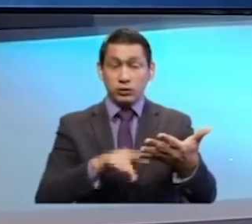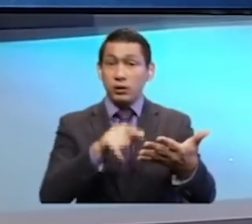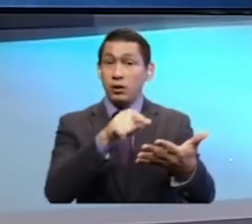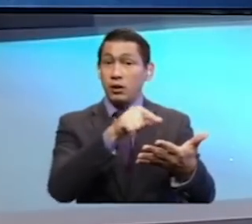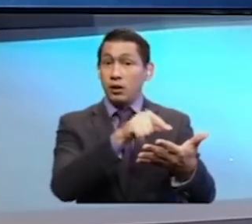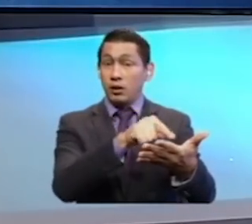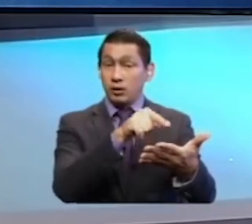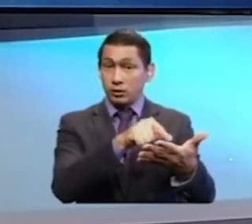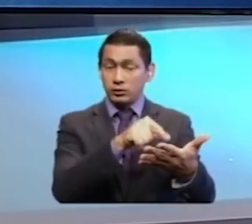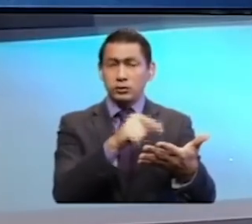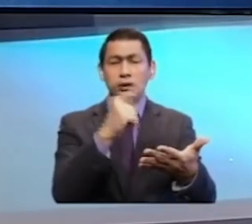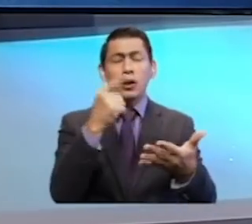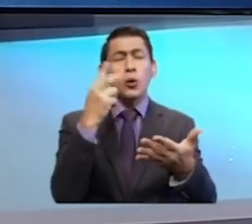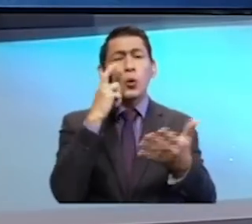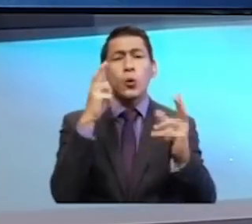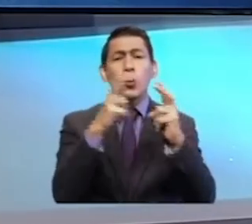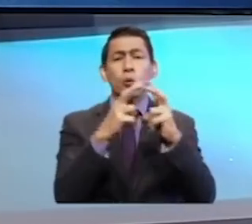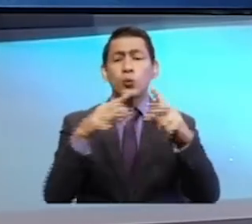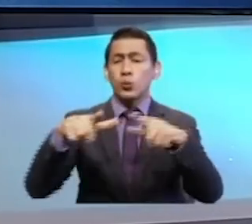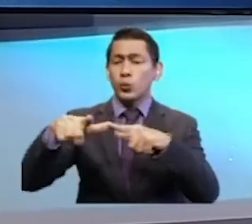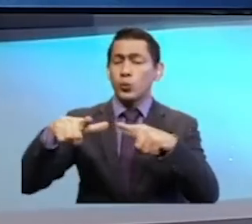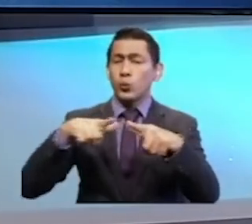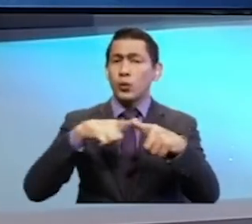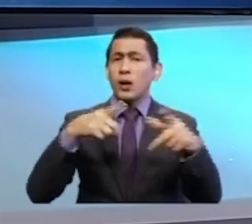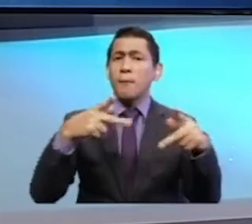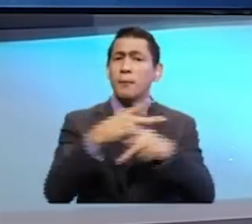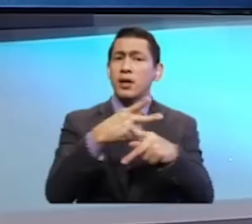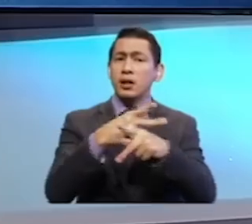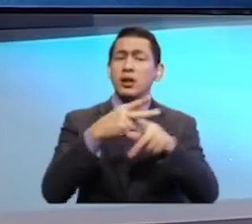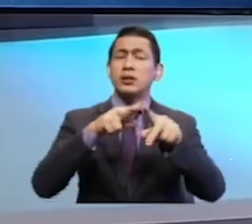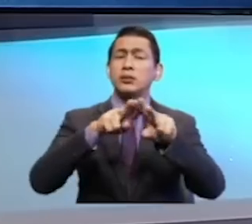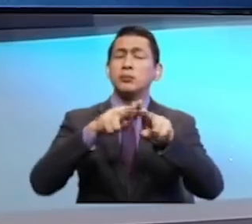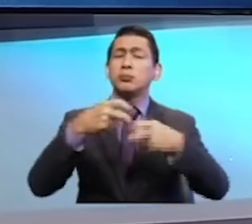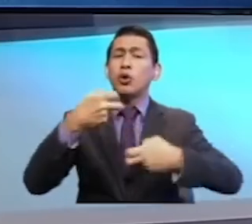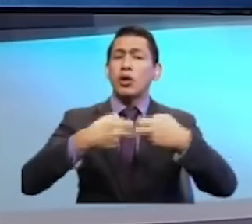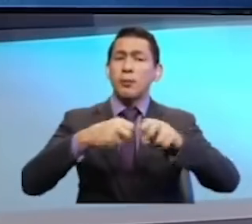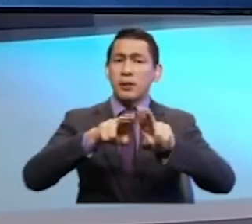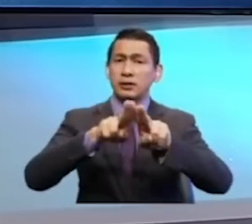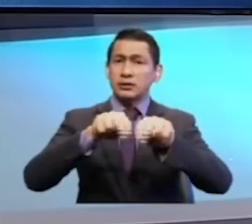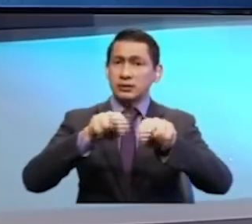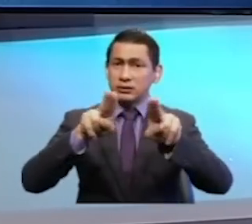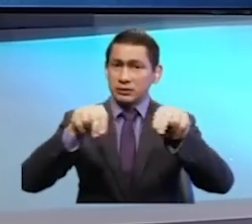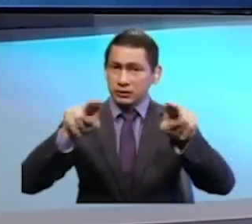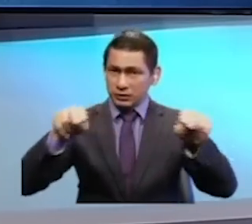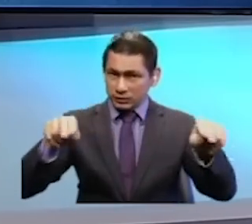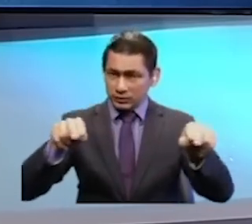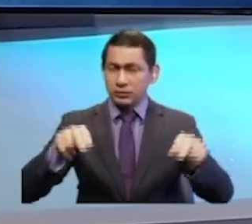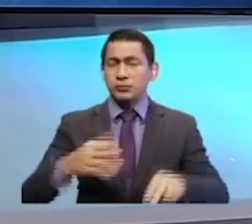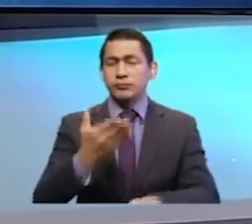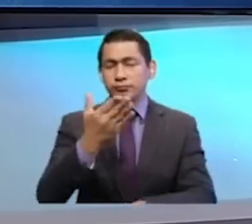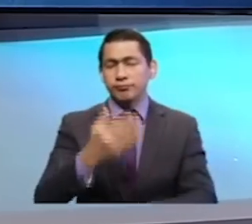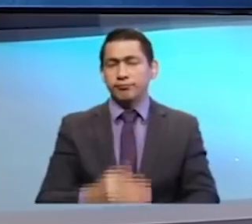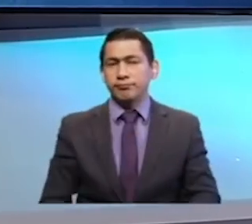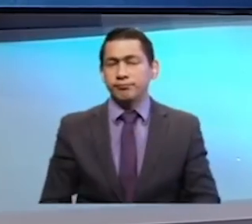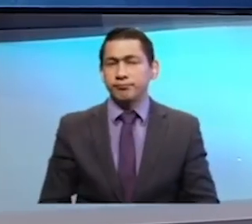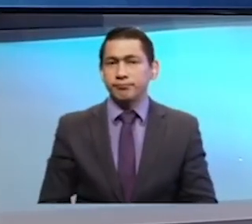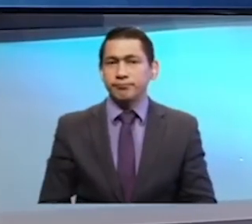la colaboración de diversos actores de la sociedad para hacerle frente a los problemas relacionados con desastres naturales.